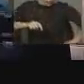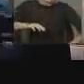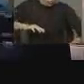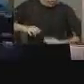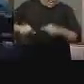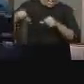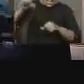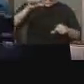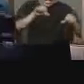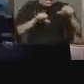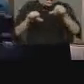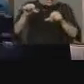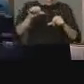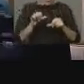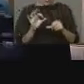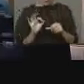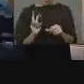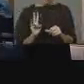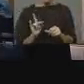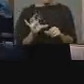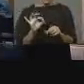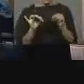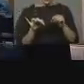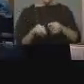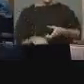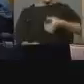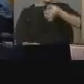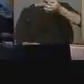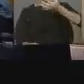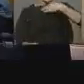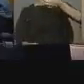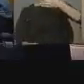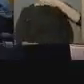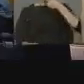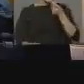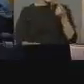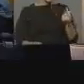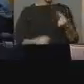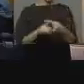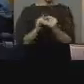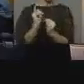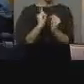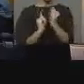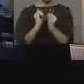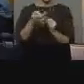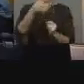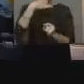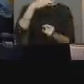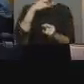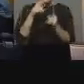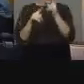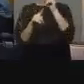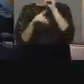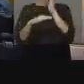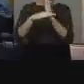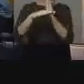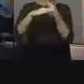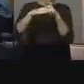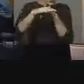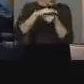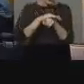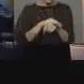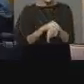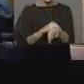de óvulos y actualmente la ingesta de pastillas que se compran por internet de forma clandestina,